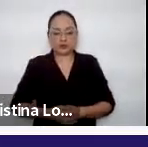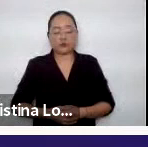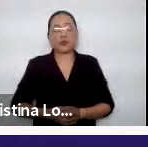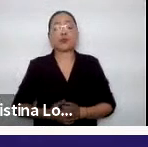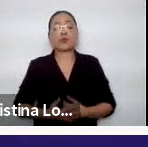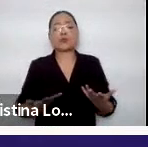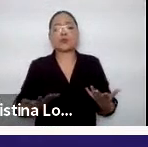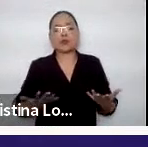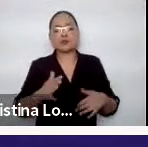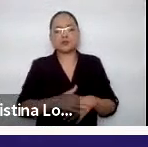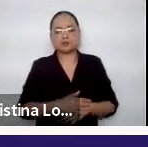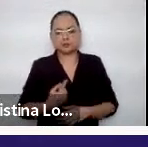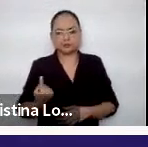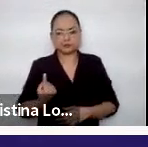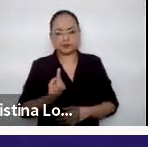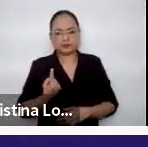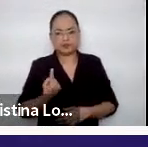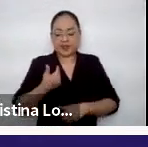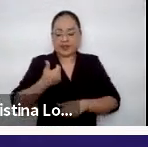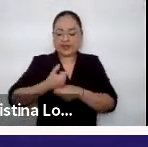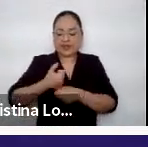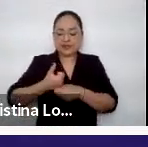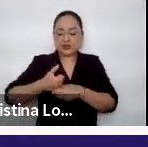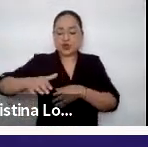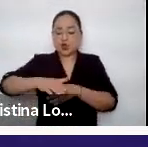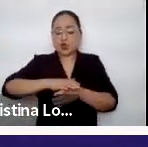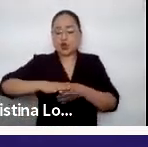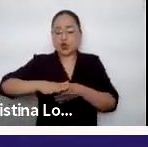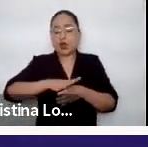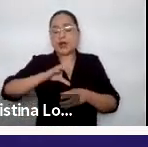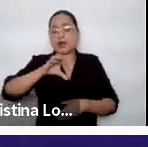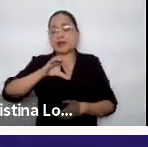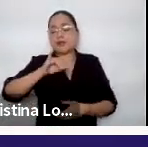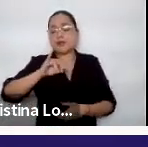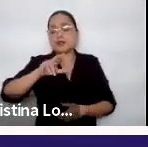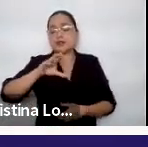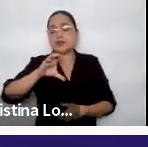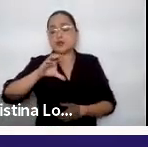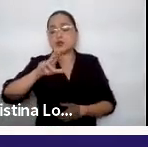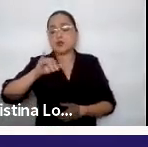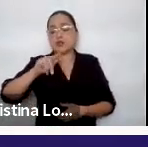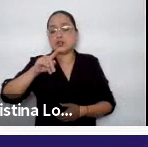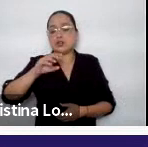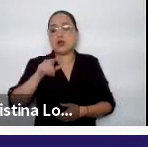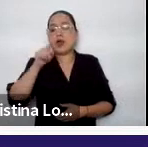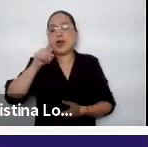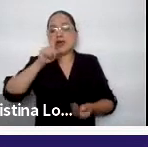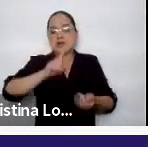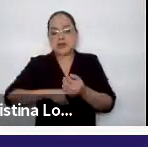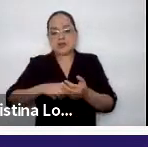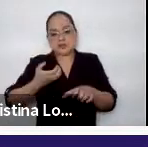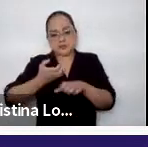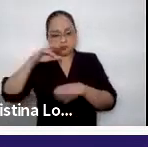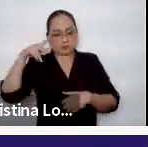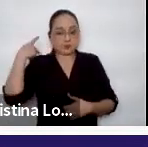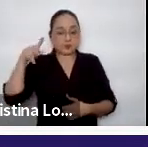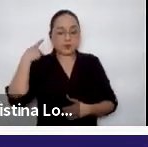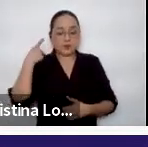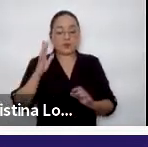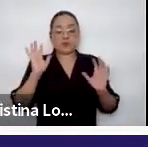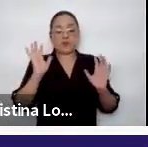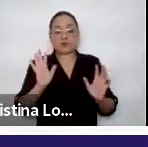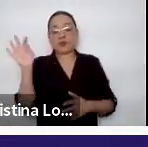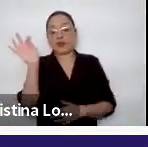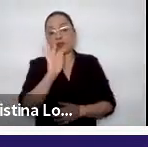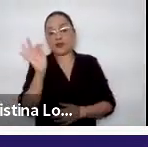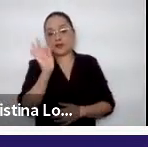¿Por qué? Porque precisamente el sexto circuito corresponde al Estado de Puebla. Entonces, ya sea que se refiera a